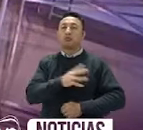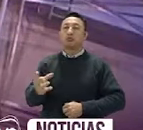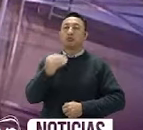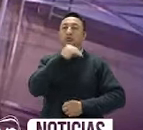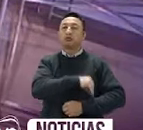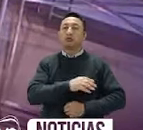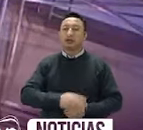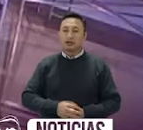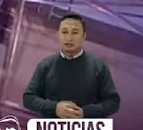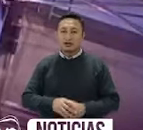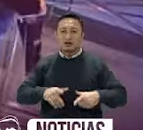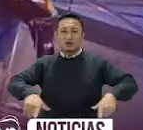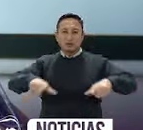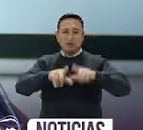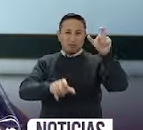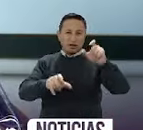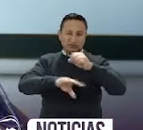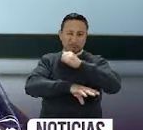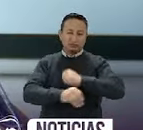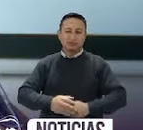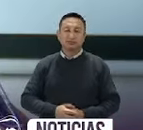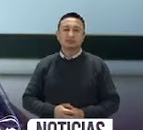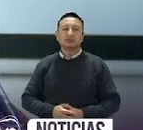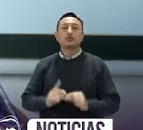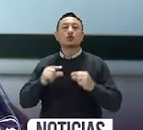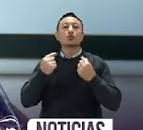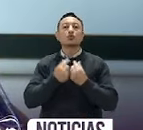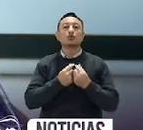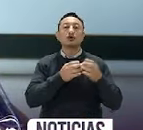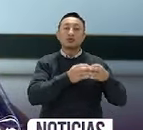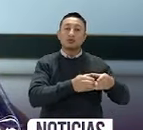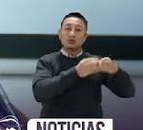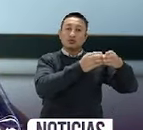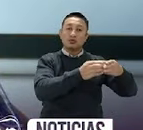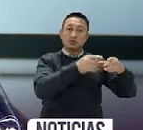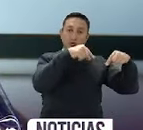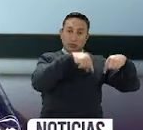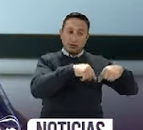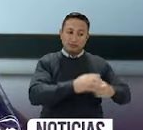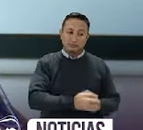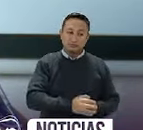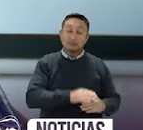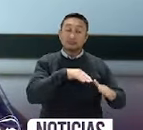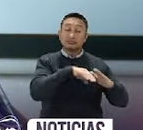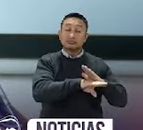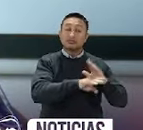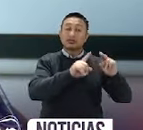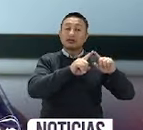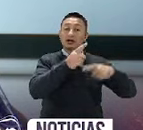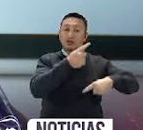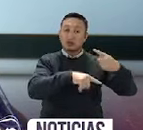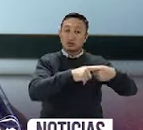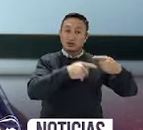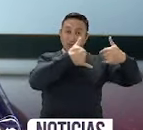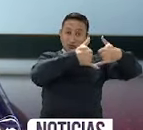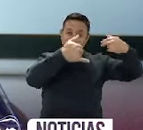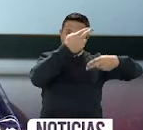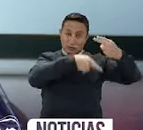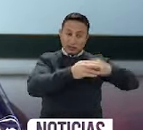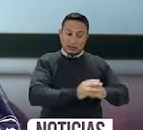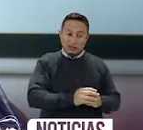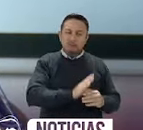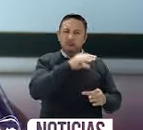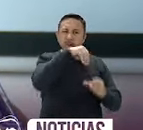locales y personas. Este grupo delictivo lo que hace es también entrar a los diferentes locales comerciales y las